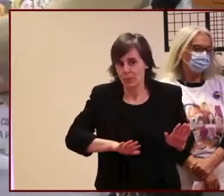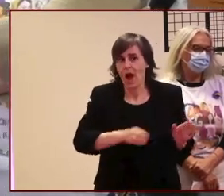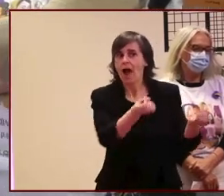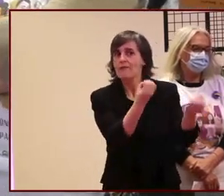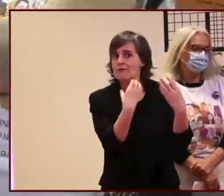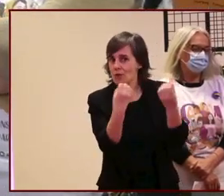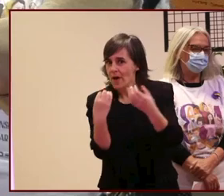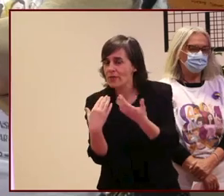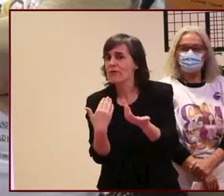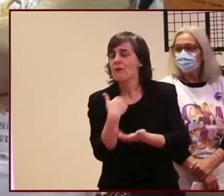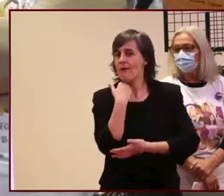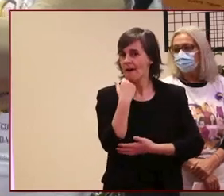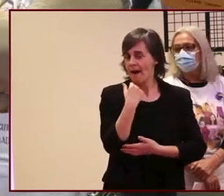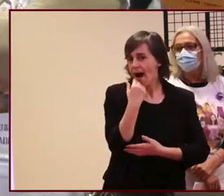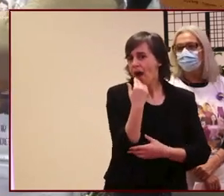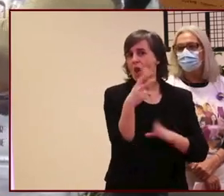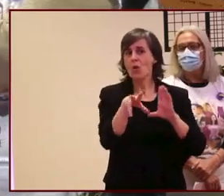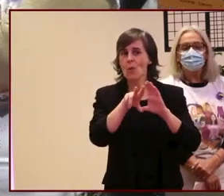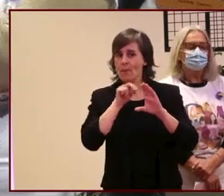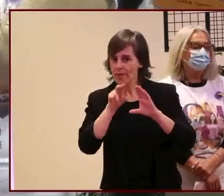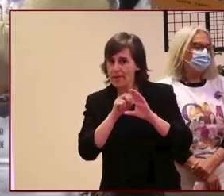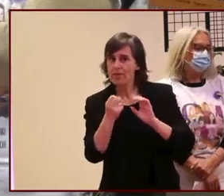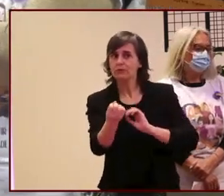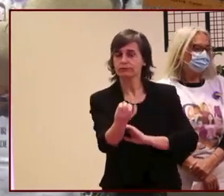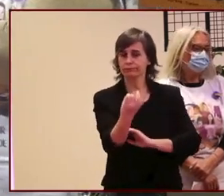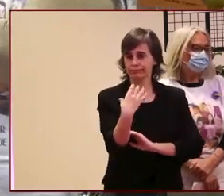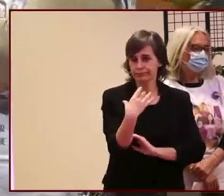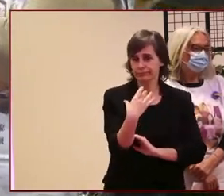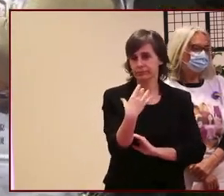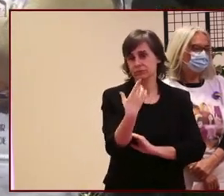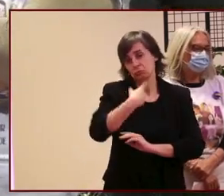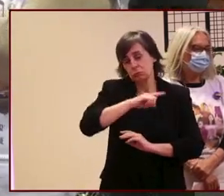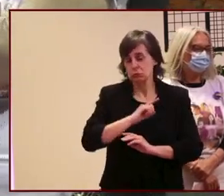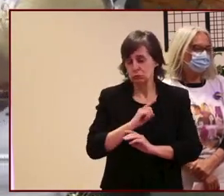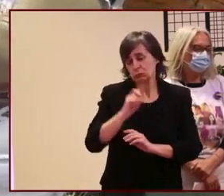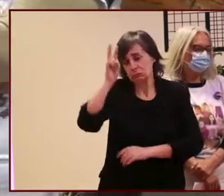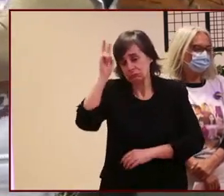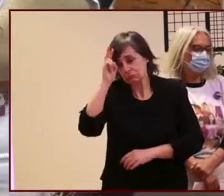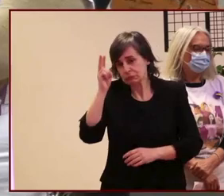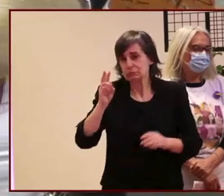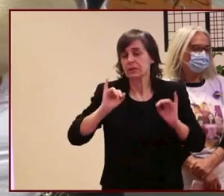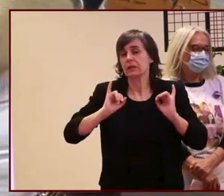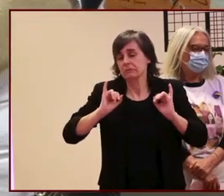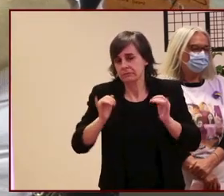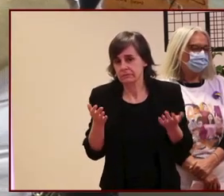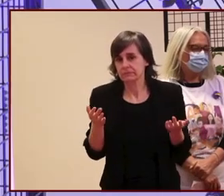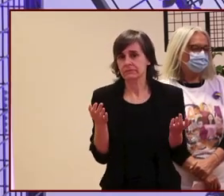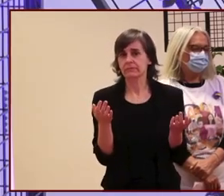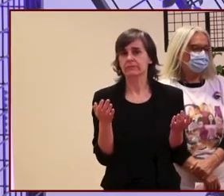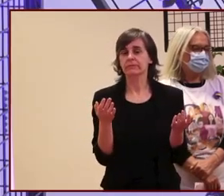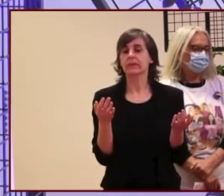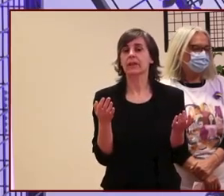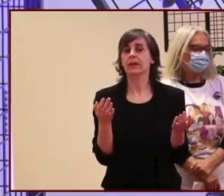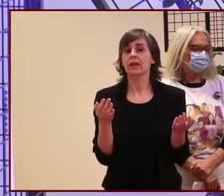de este vídeo algo que no se entretuviera música todo esto